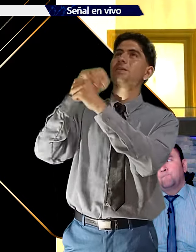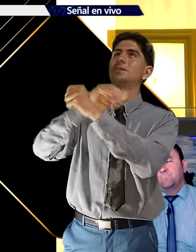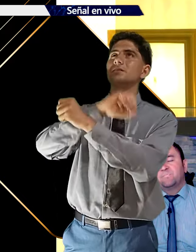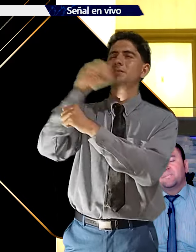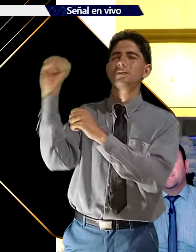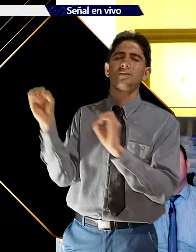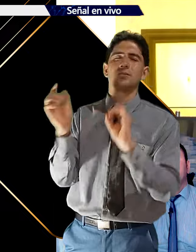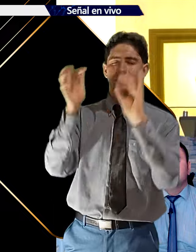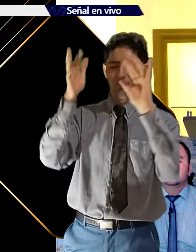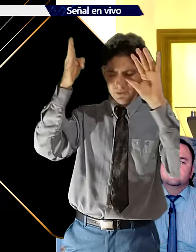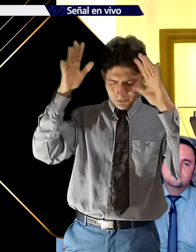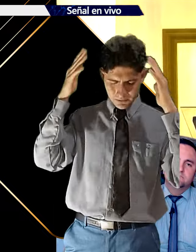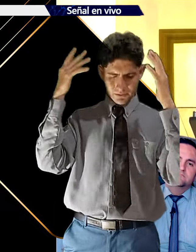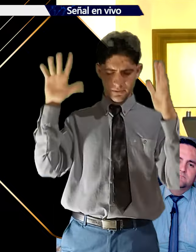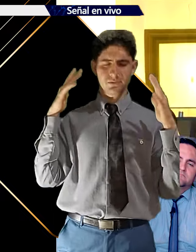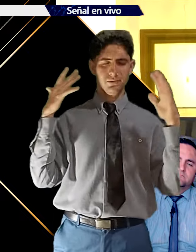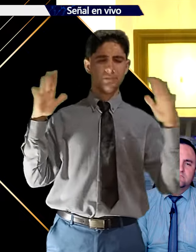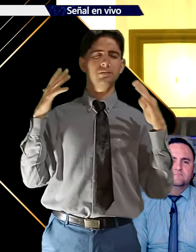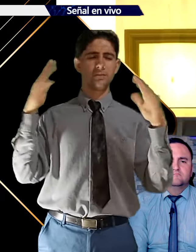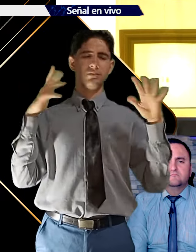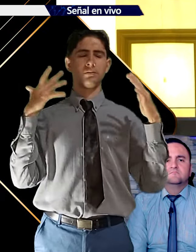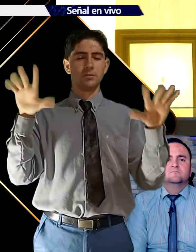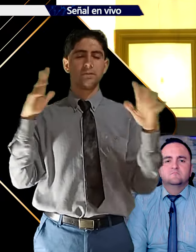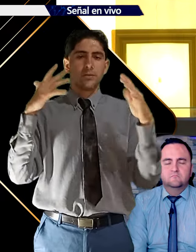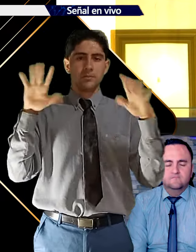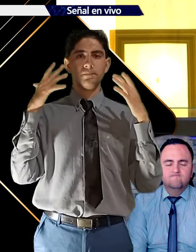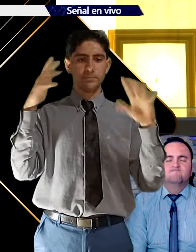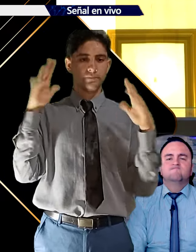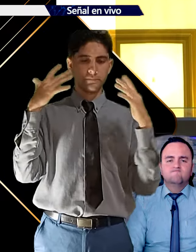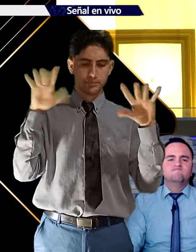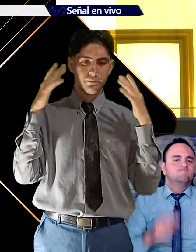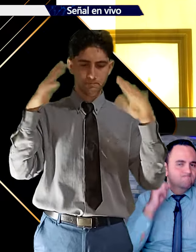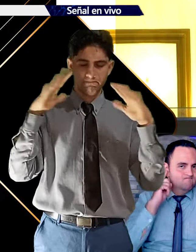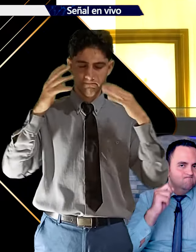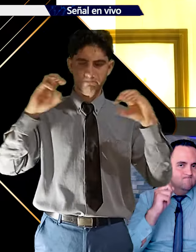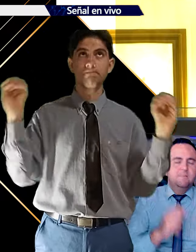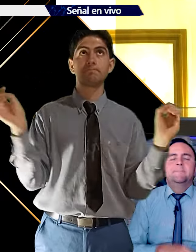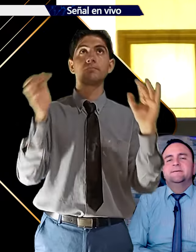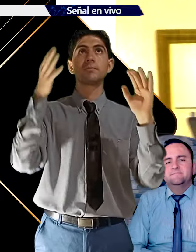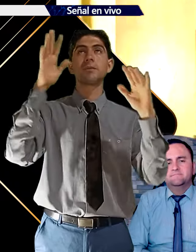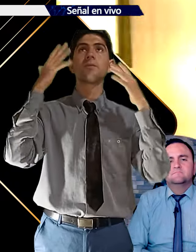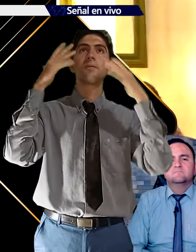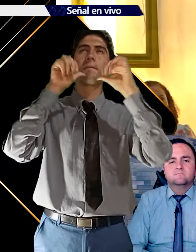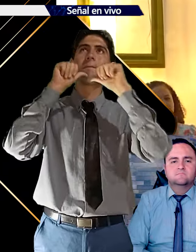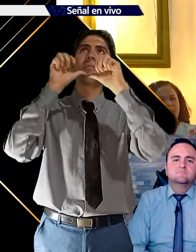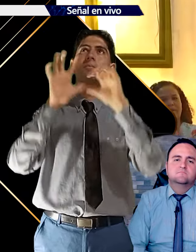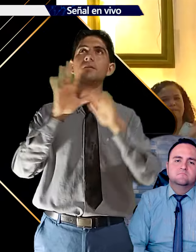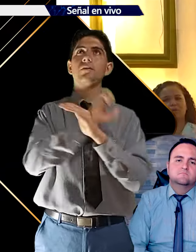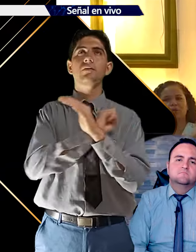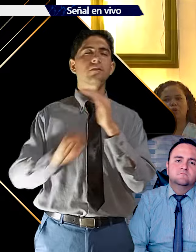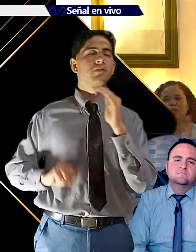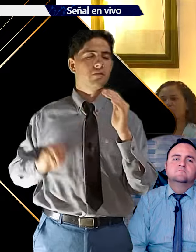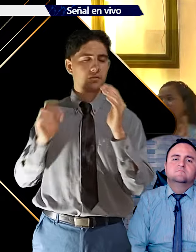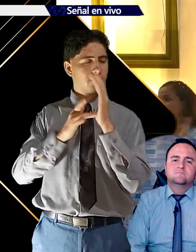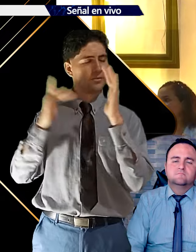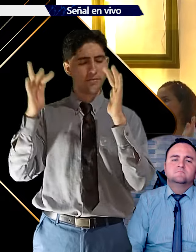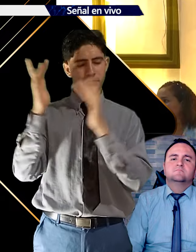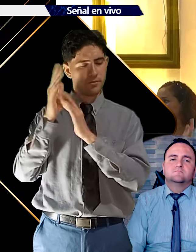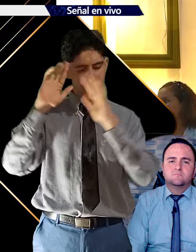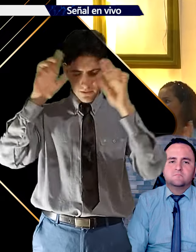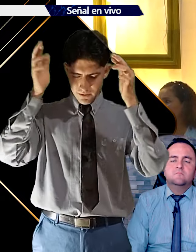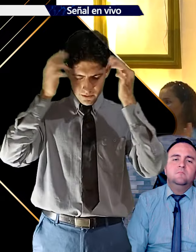ser sano, el más derrotado será el más grande y poderoso. Dale un aplauso para la gloria de él. Bendito sea el Señor.